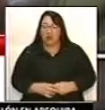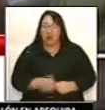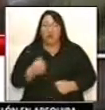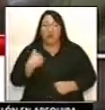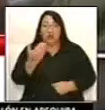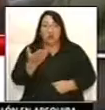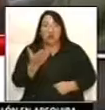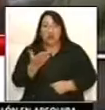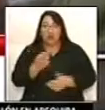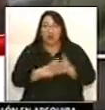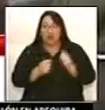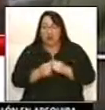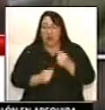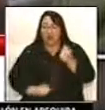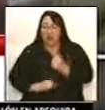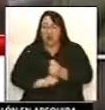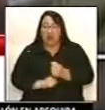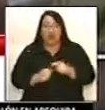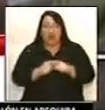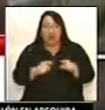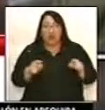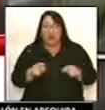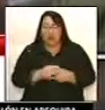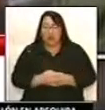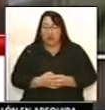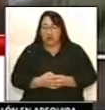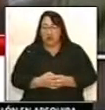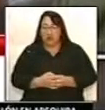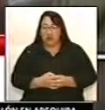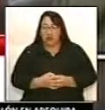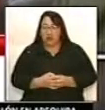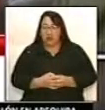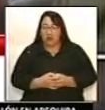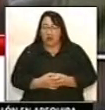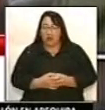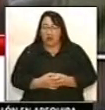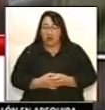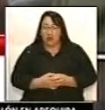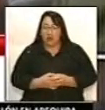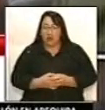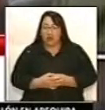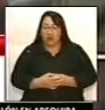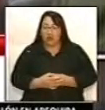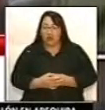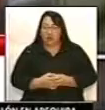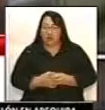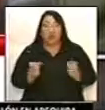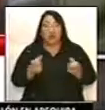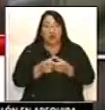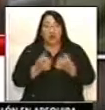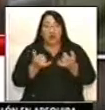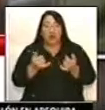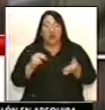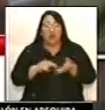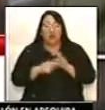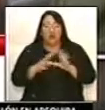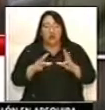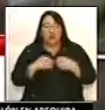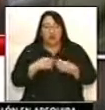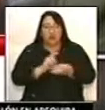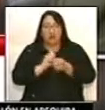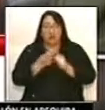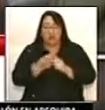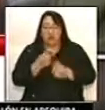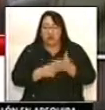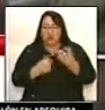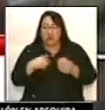pido el apoyo a esto, que es un tema que se ha trabajado, y que la Comisión acepte este cambio